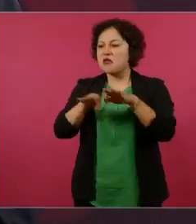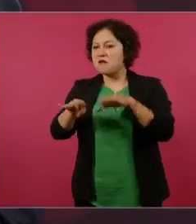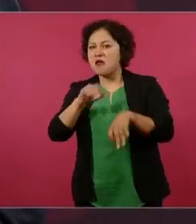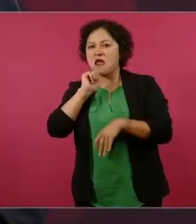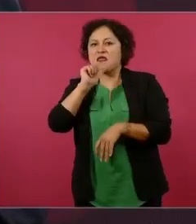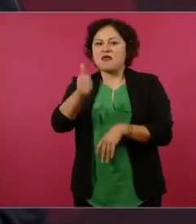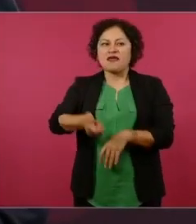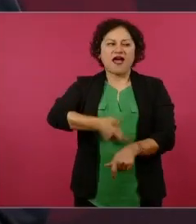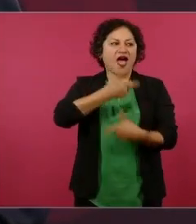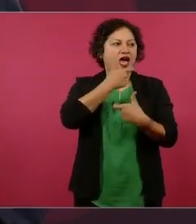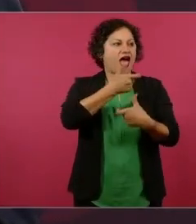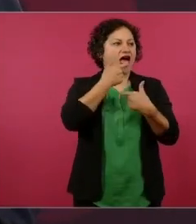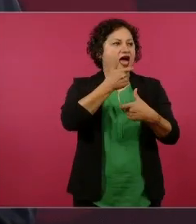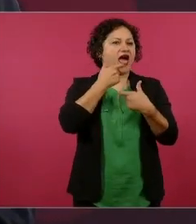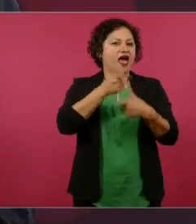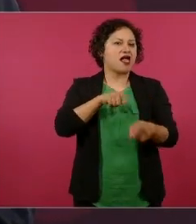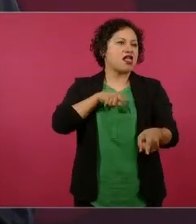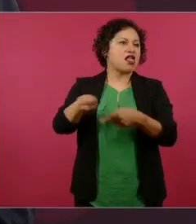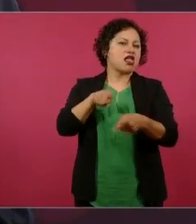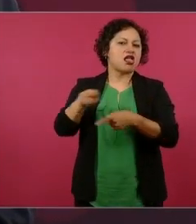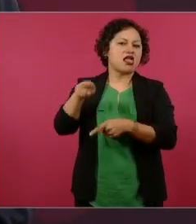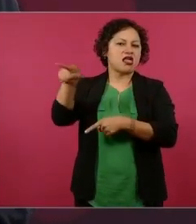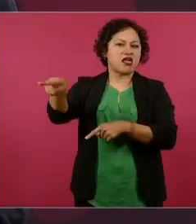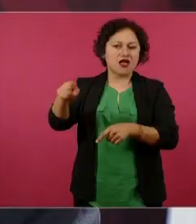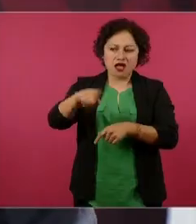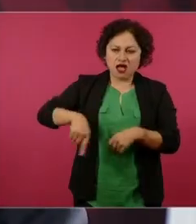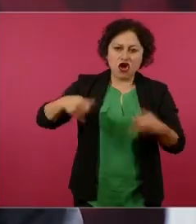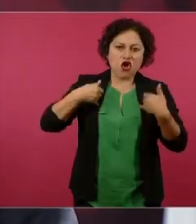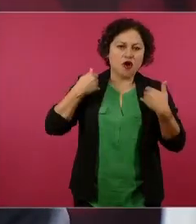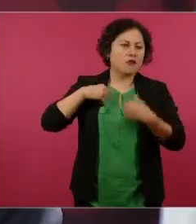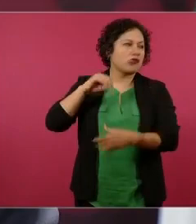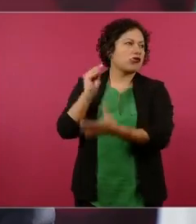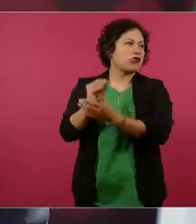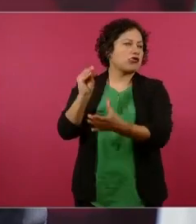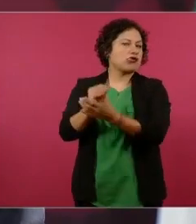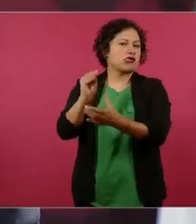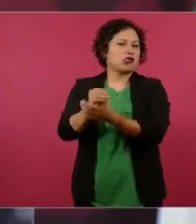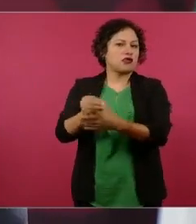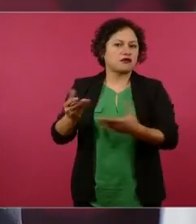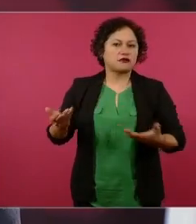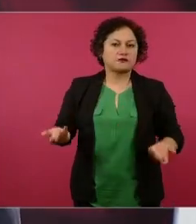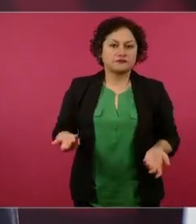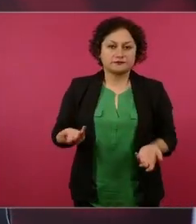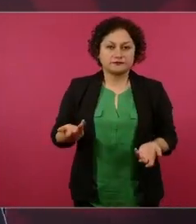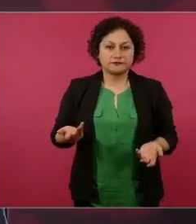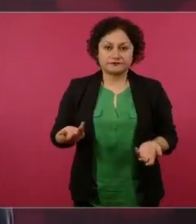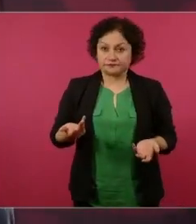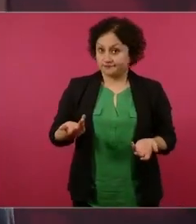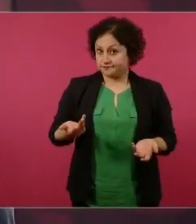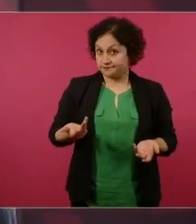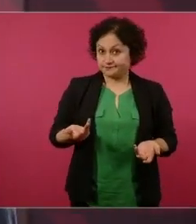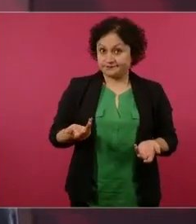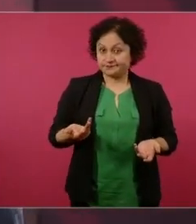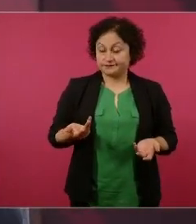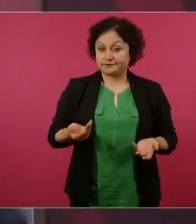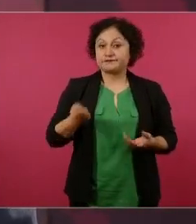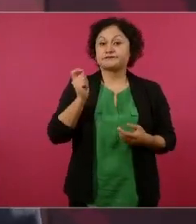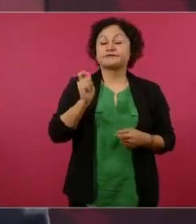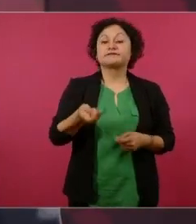Siempre dándole la espalda a los jóvenes. Y en las notas, ahí andan